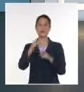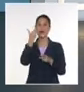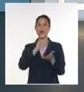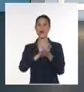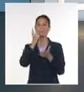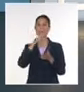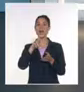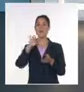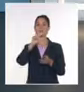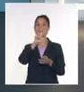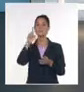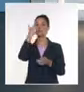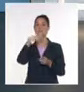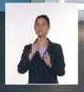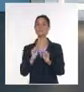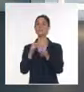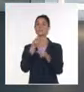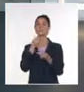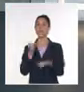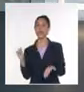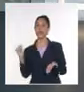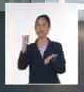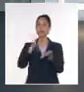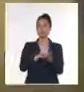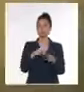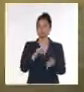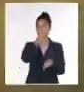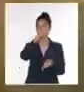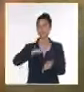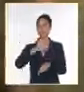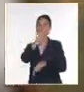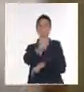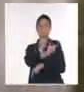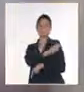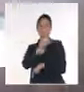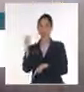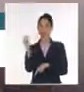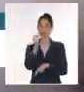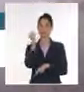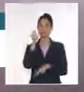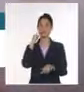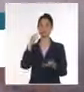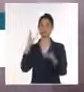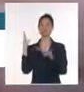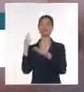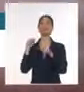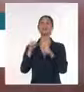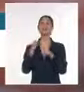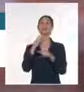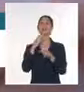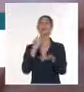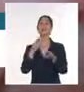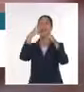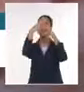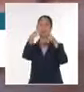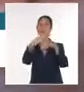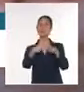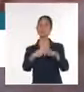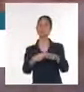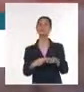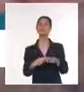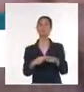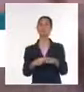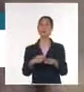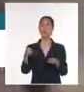la enfermedad al momento de entrar a nuestro territorio. Aplicar este criterio se tendrá en cuenta a la lista de Organización Mundial de la